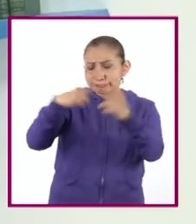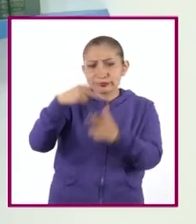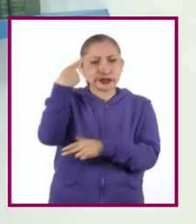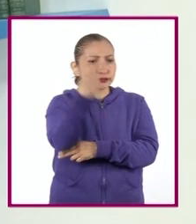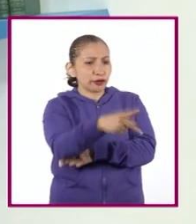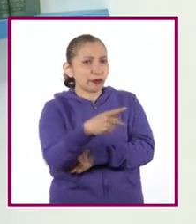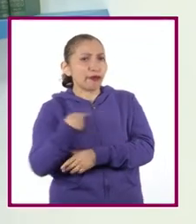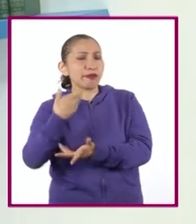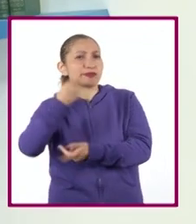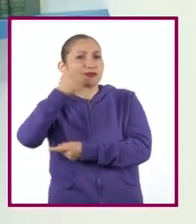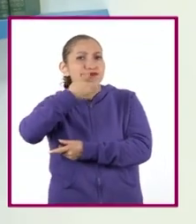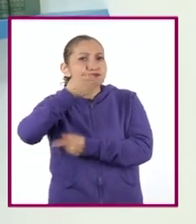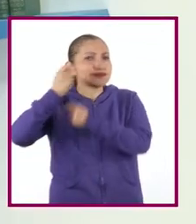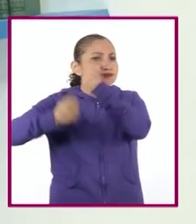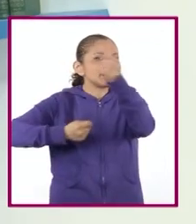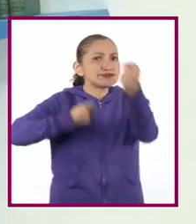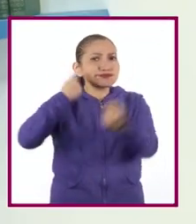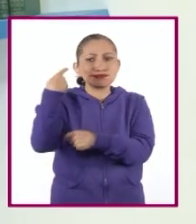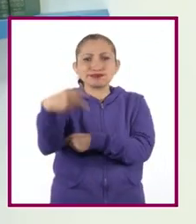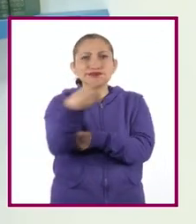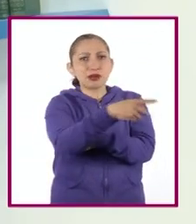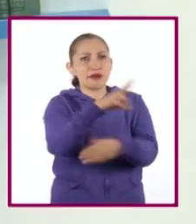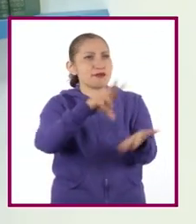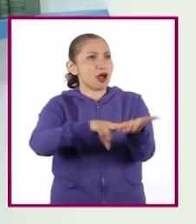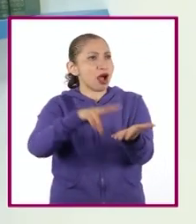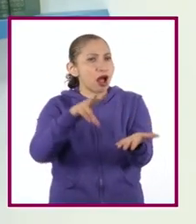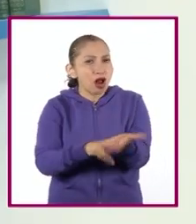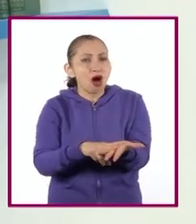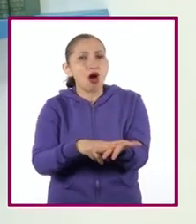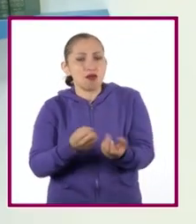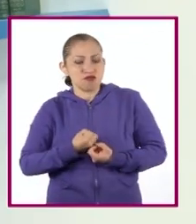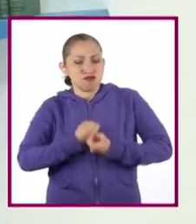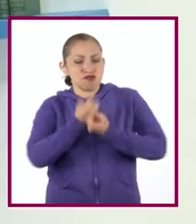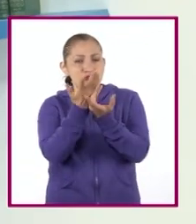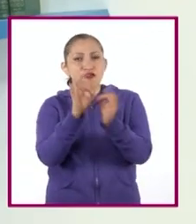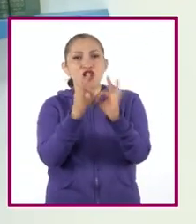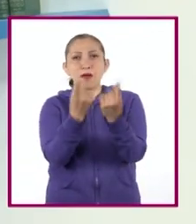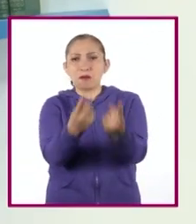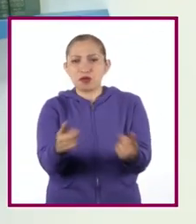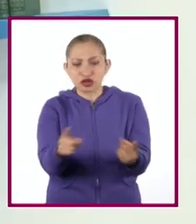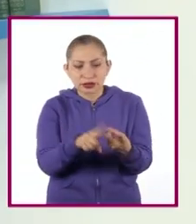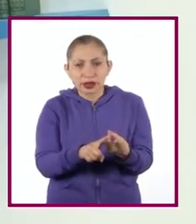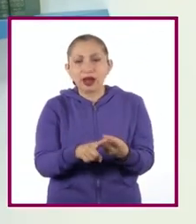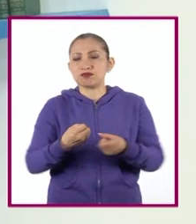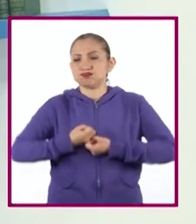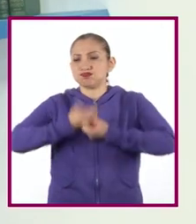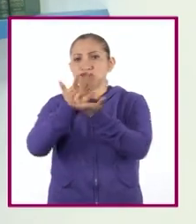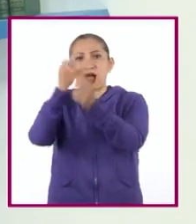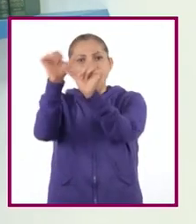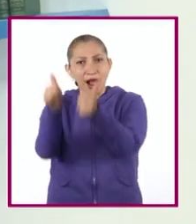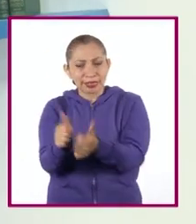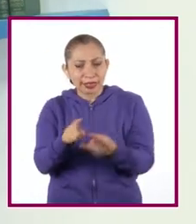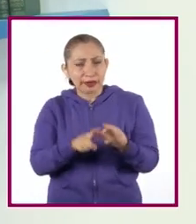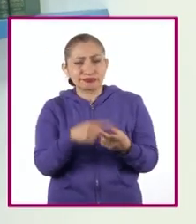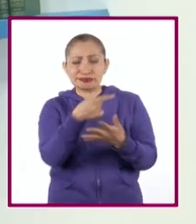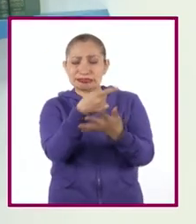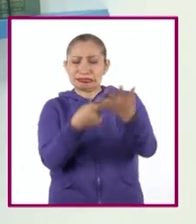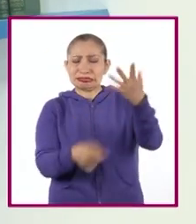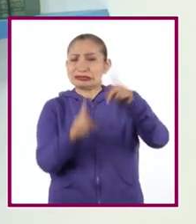tradiciones y costumbres, valores, expresiones musicales, artísticas y